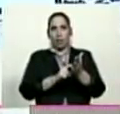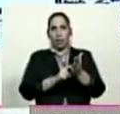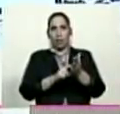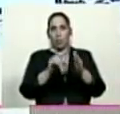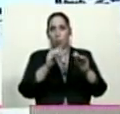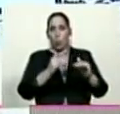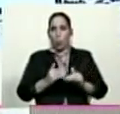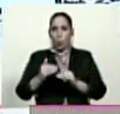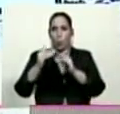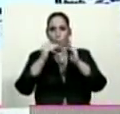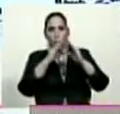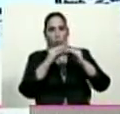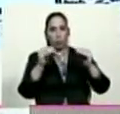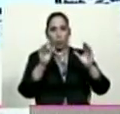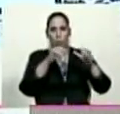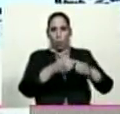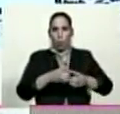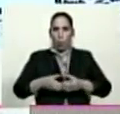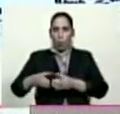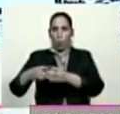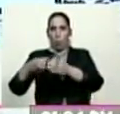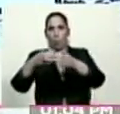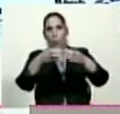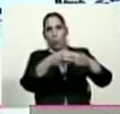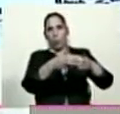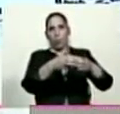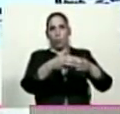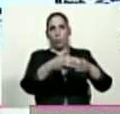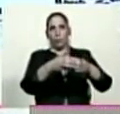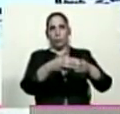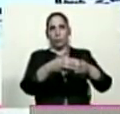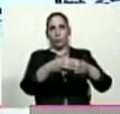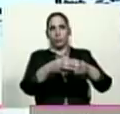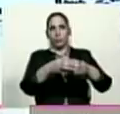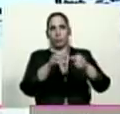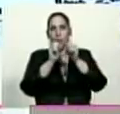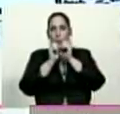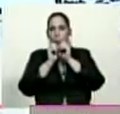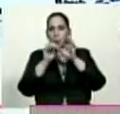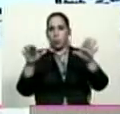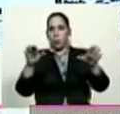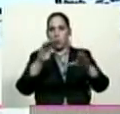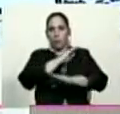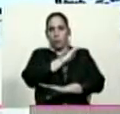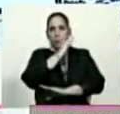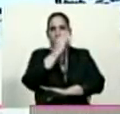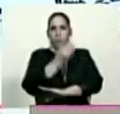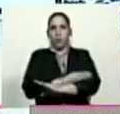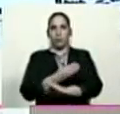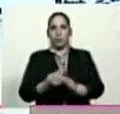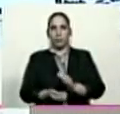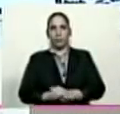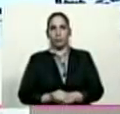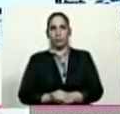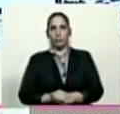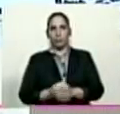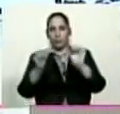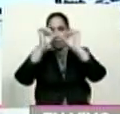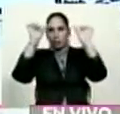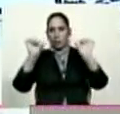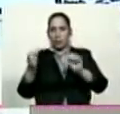importante en cada uno de los componentes, lo que es el despliegue de las fuerzas, del sistema de